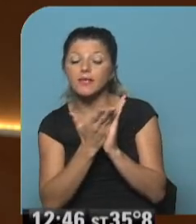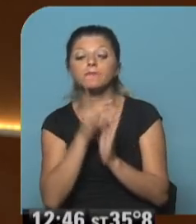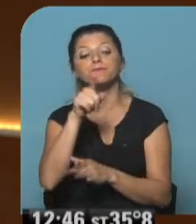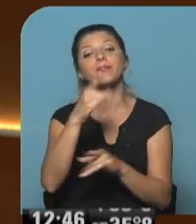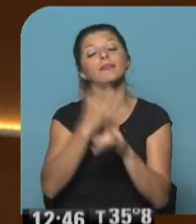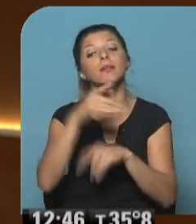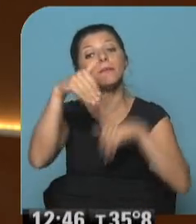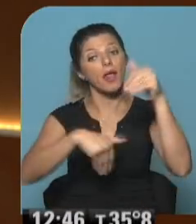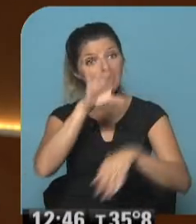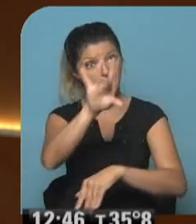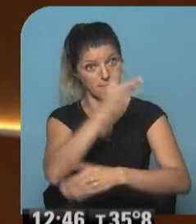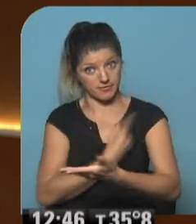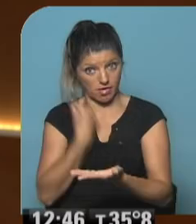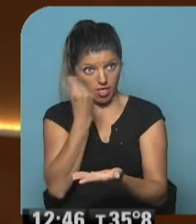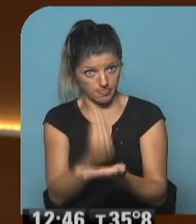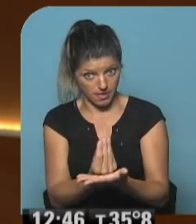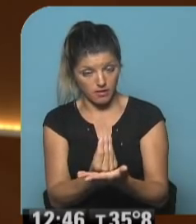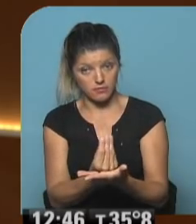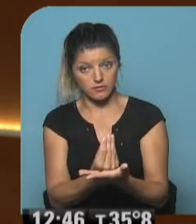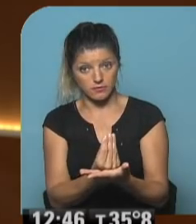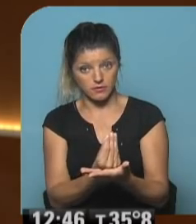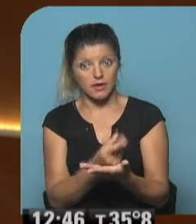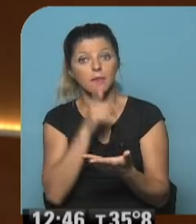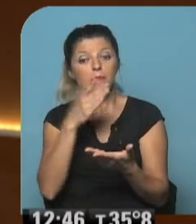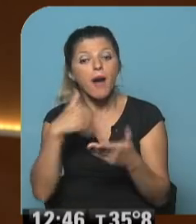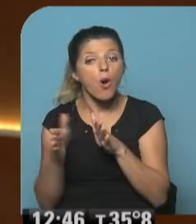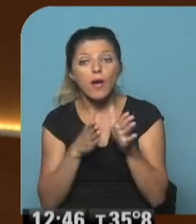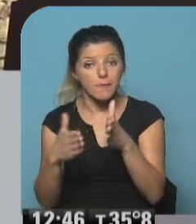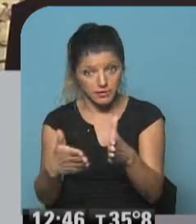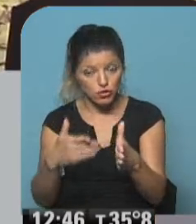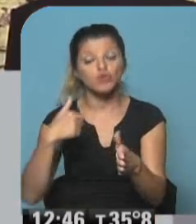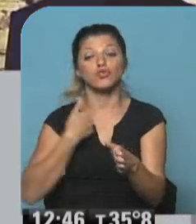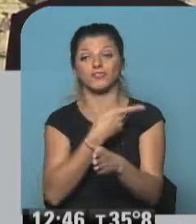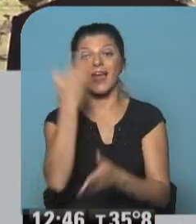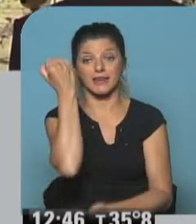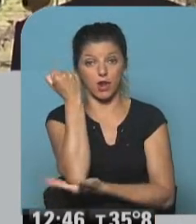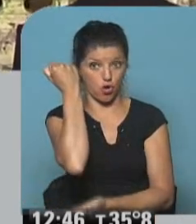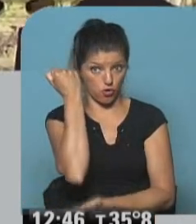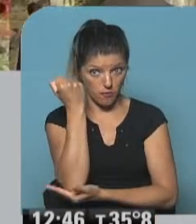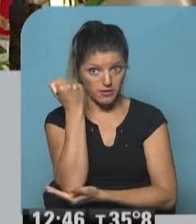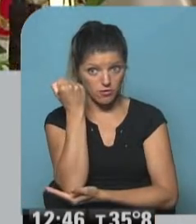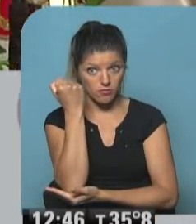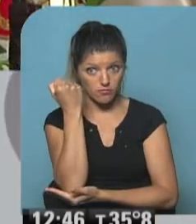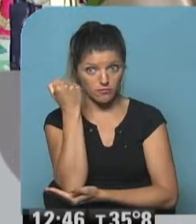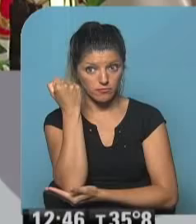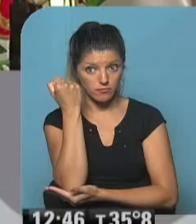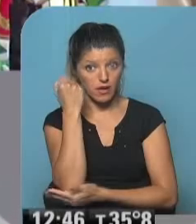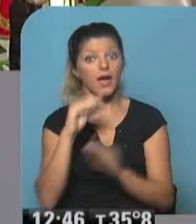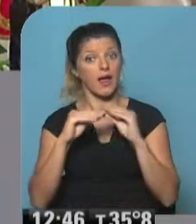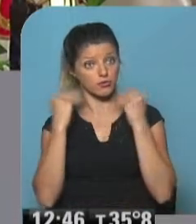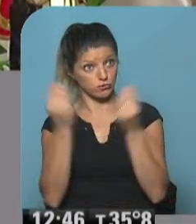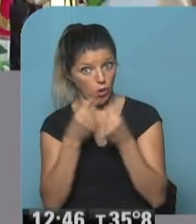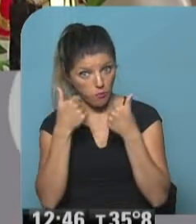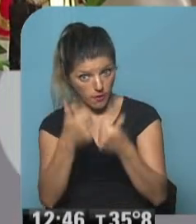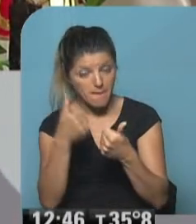presidentes que garantizan un rumbo socioeconómico que ya comenzó hace mucho tiempo, que ha dado muy buenos resultados en